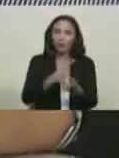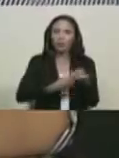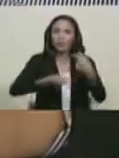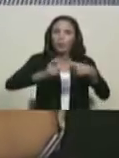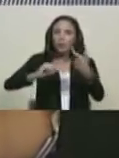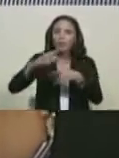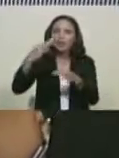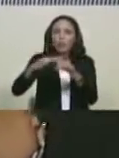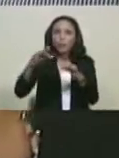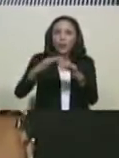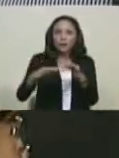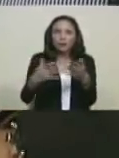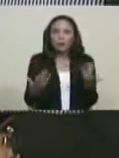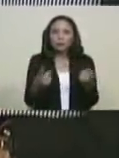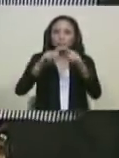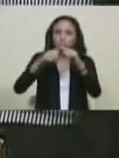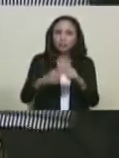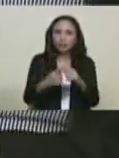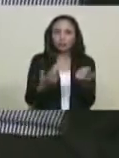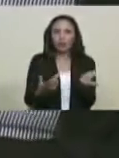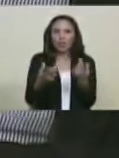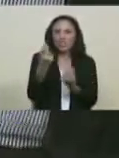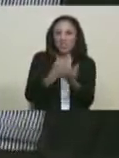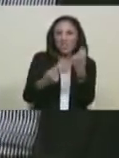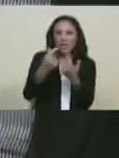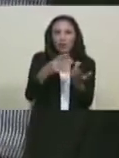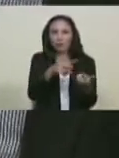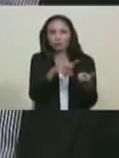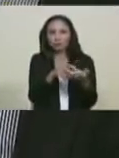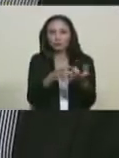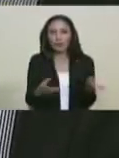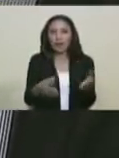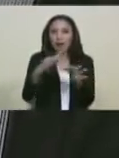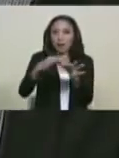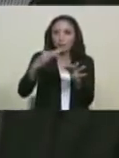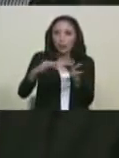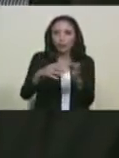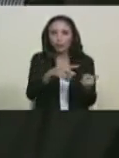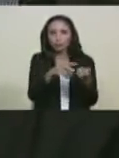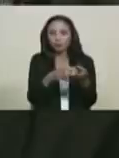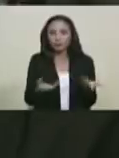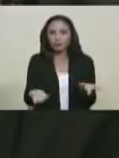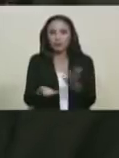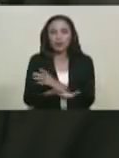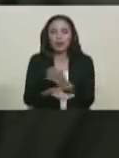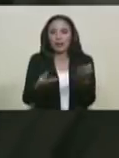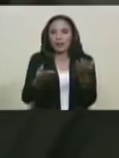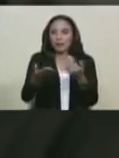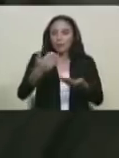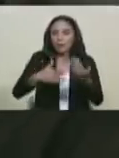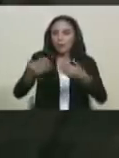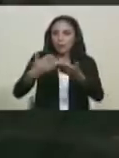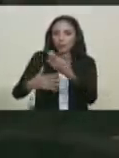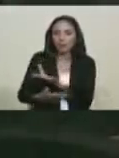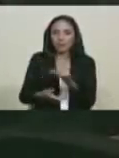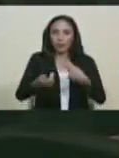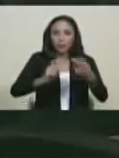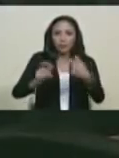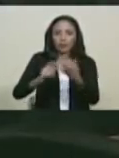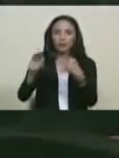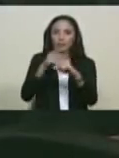petro cuántos casas cuánto dinero casas nos da el petro y cuánto estamos importantes y cuántos casas nos dan